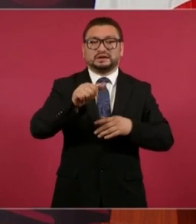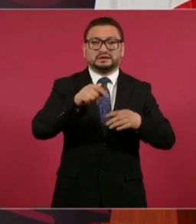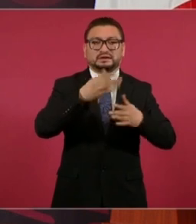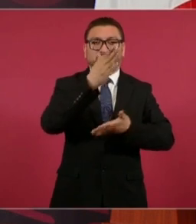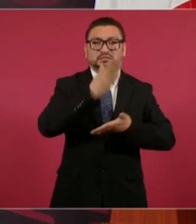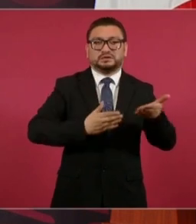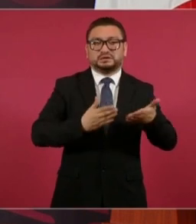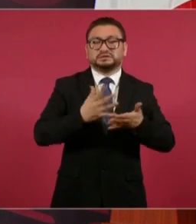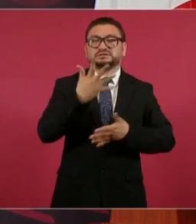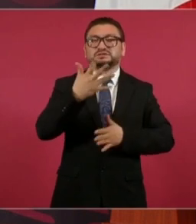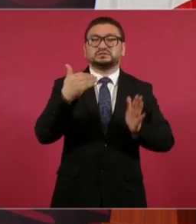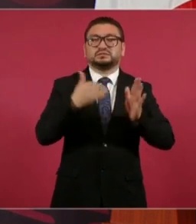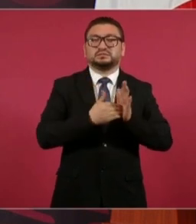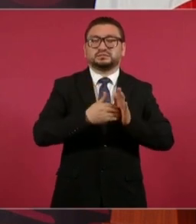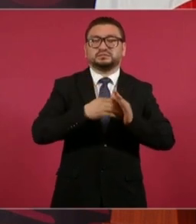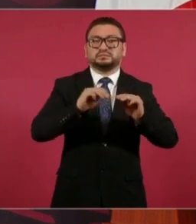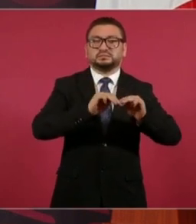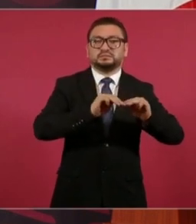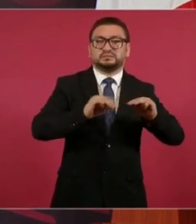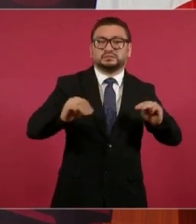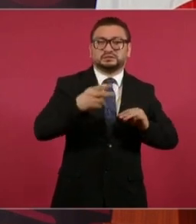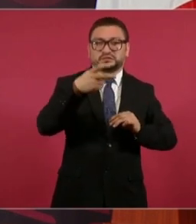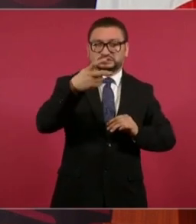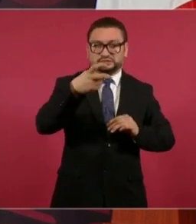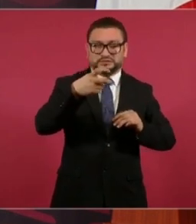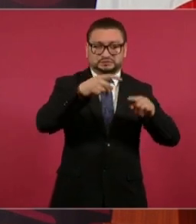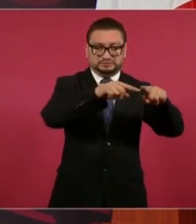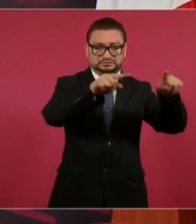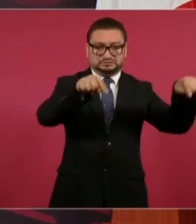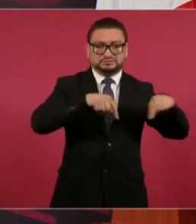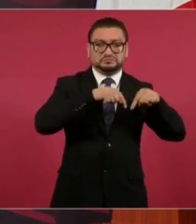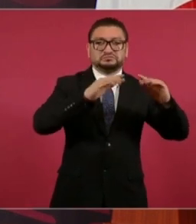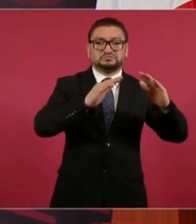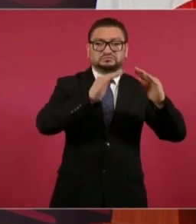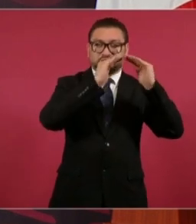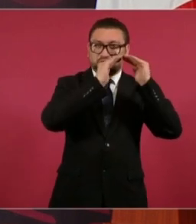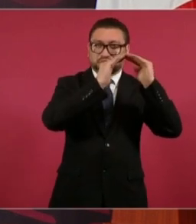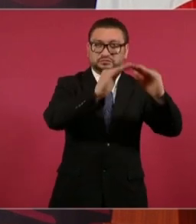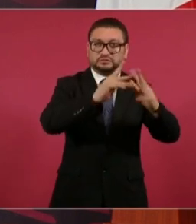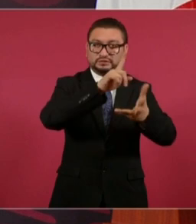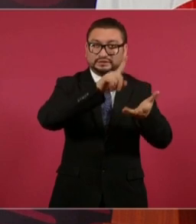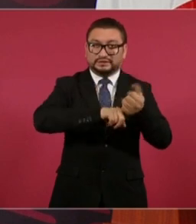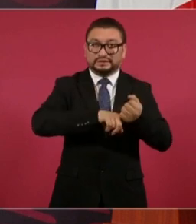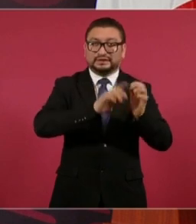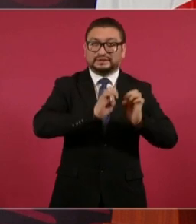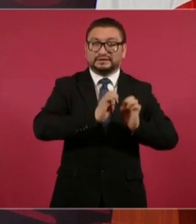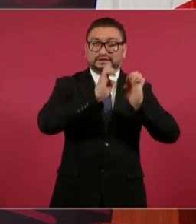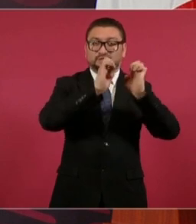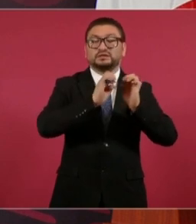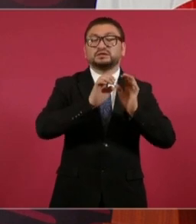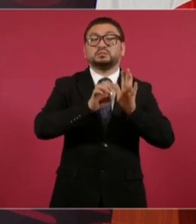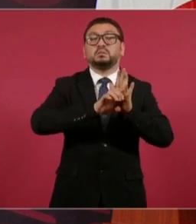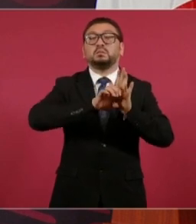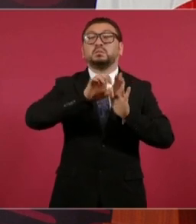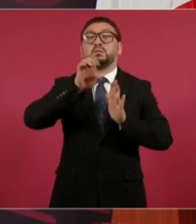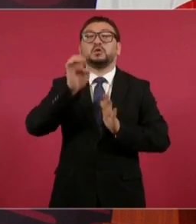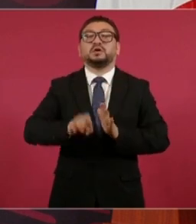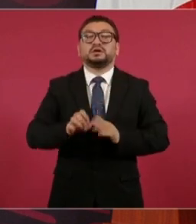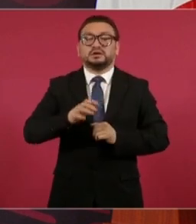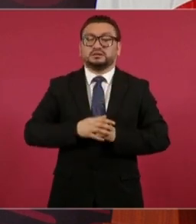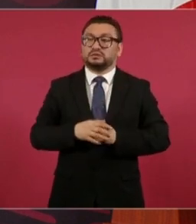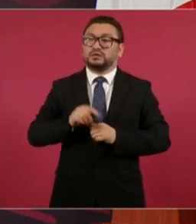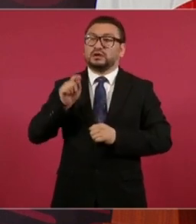5000 Met cuadr para que si hace falta